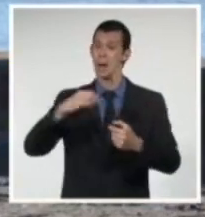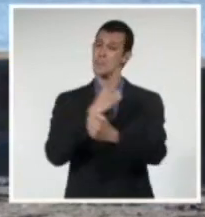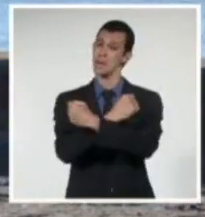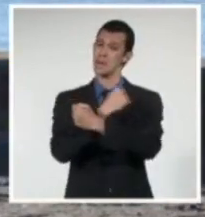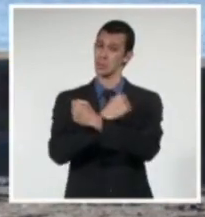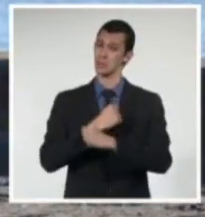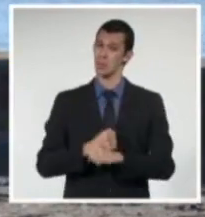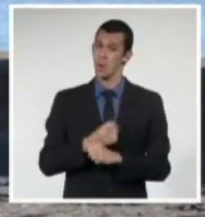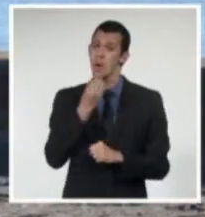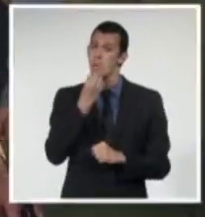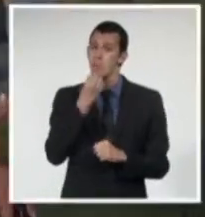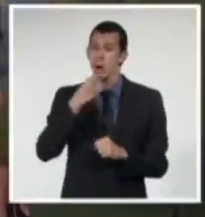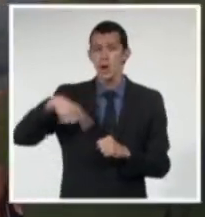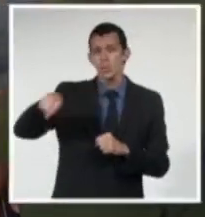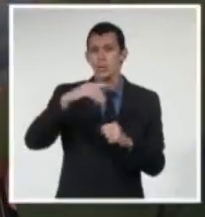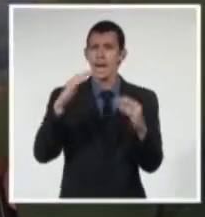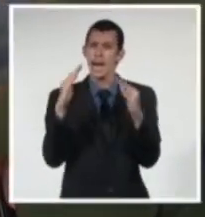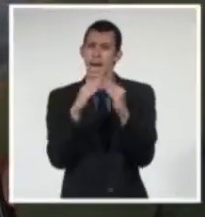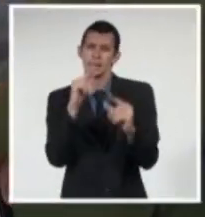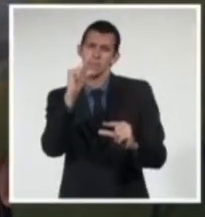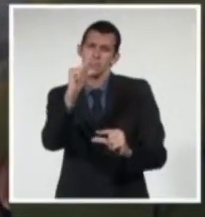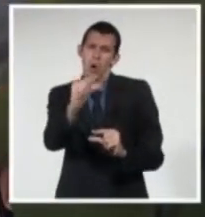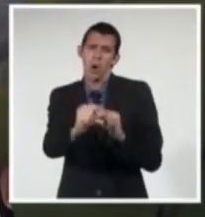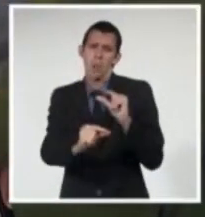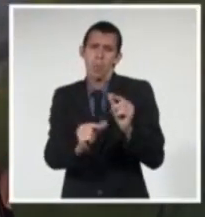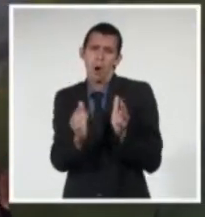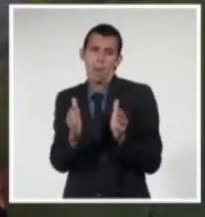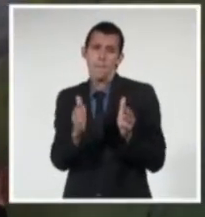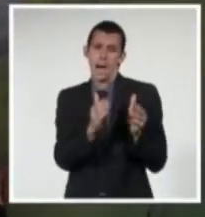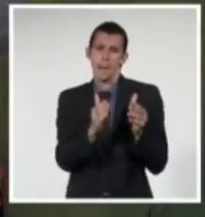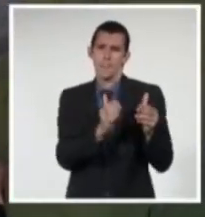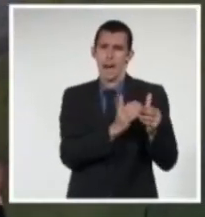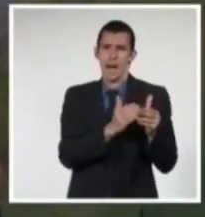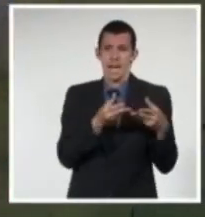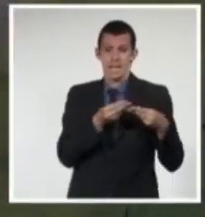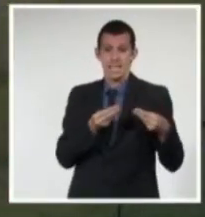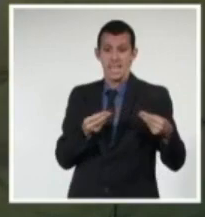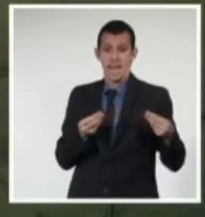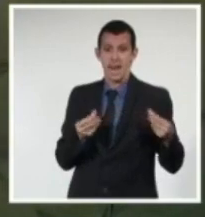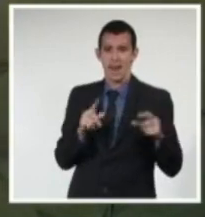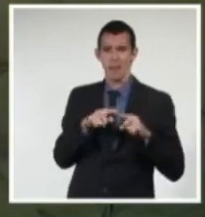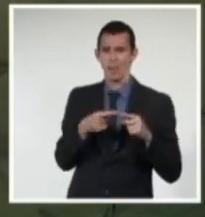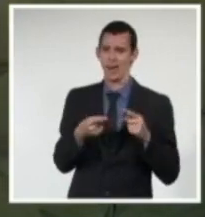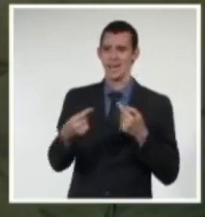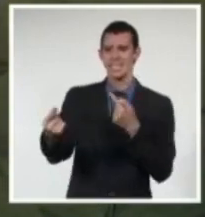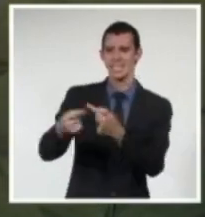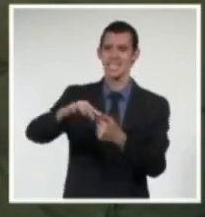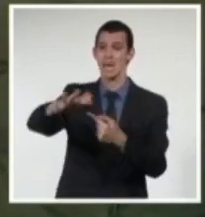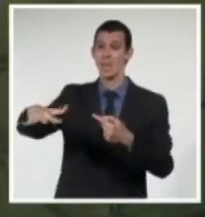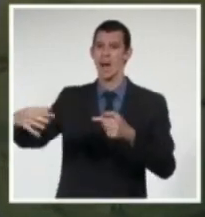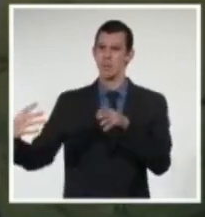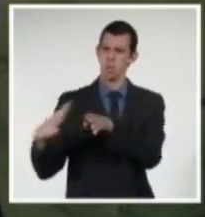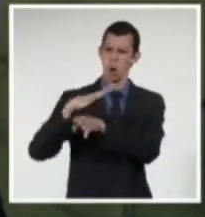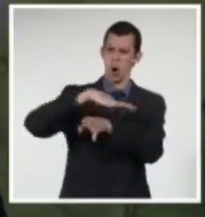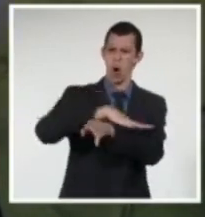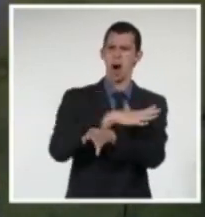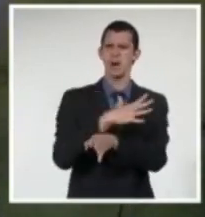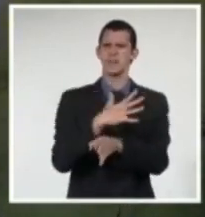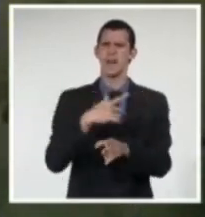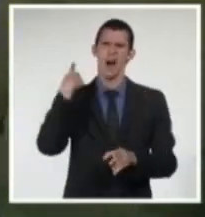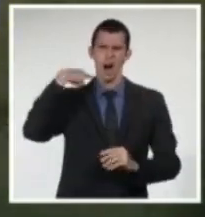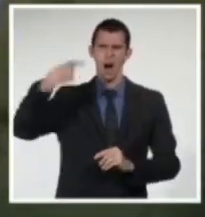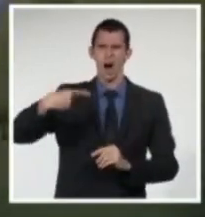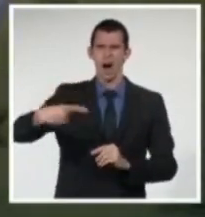atrás, cómo organizarlo, porque si no las personas se siguen afectando. Y no es solamente protección de las vidas humanas, sino